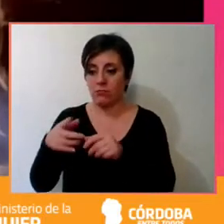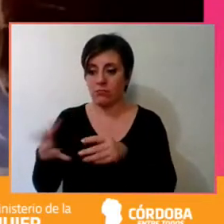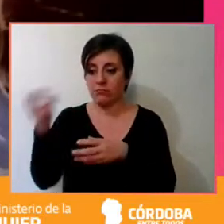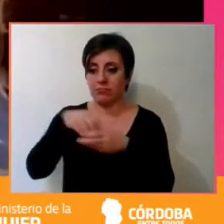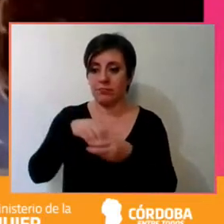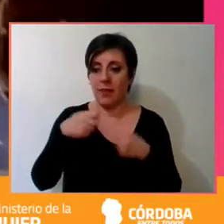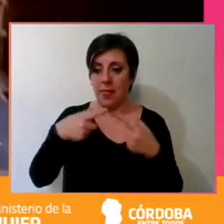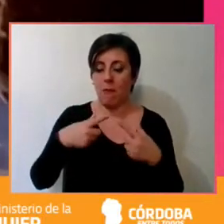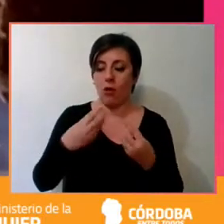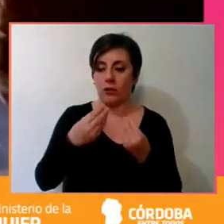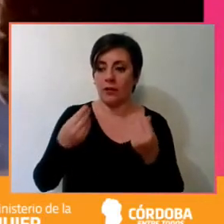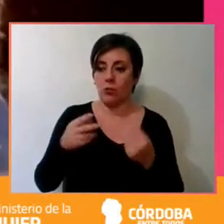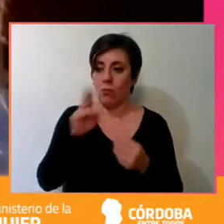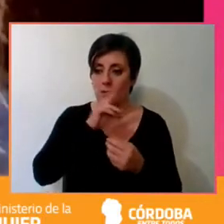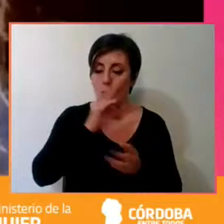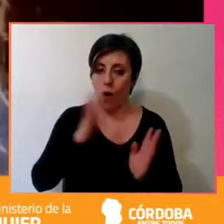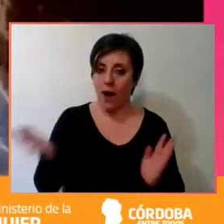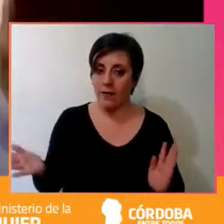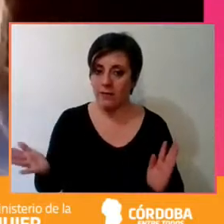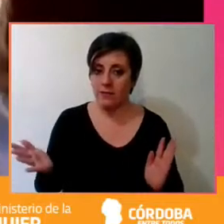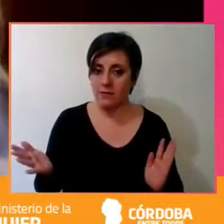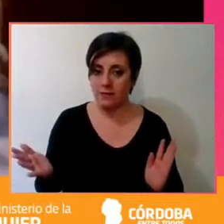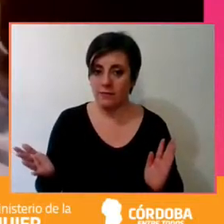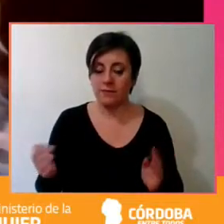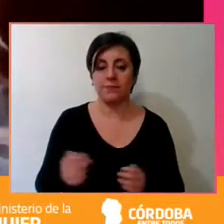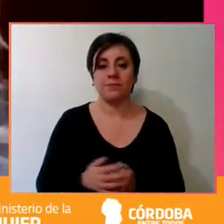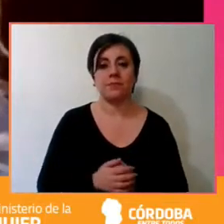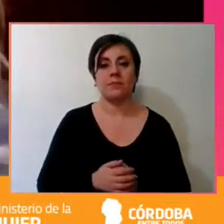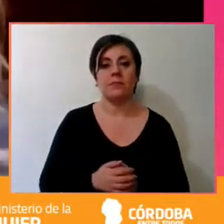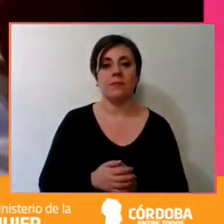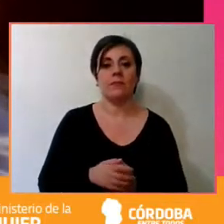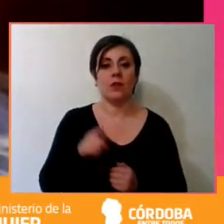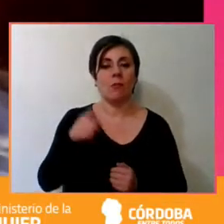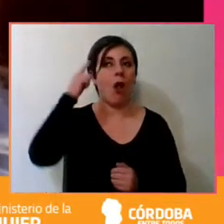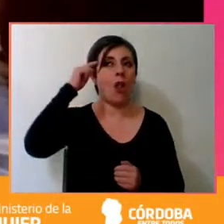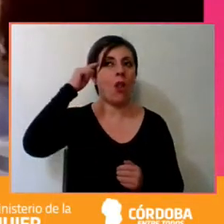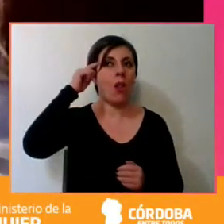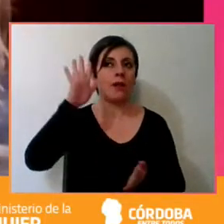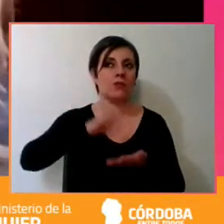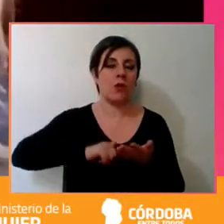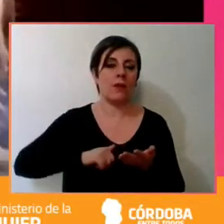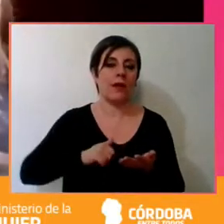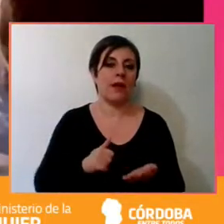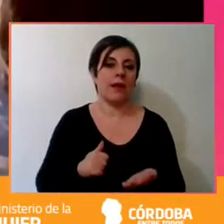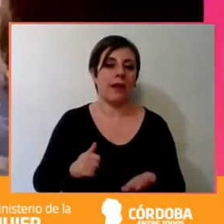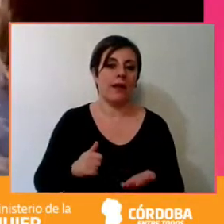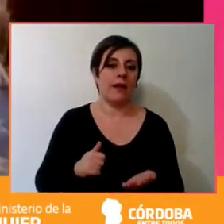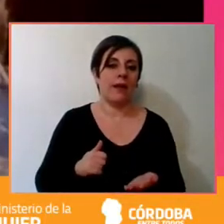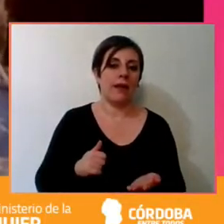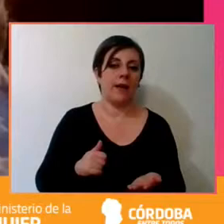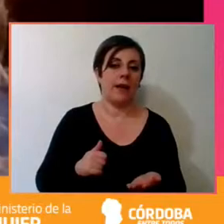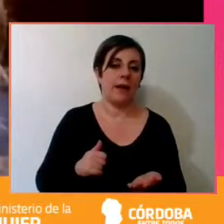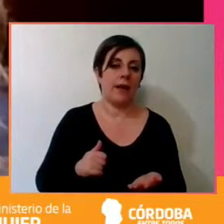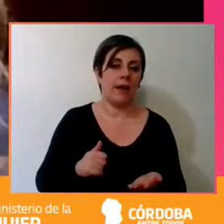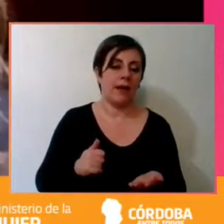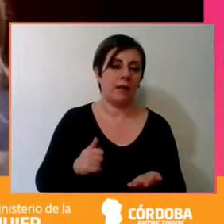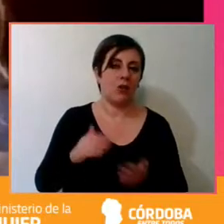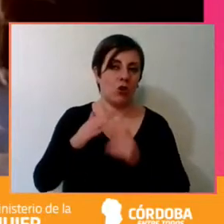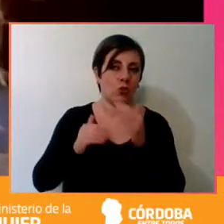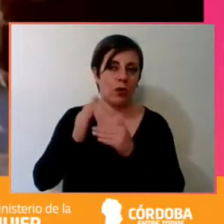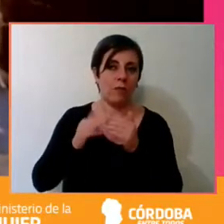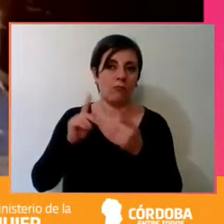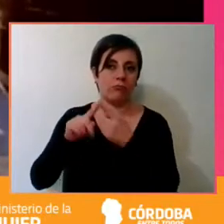talento humano de las mujeres. Esta es, digamos, como la lógica sobre la cual hemos construido todo lo relativo a